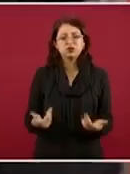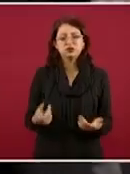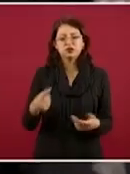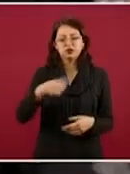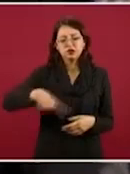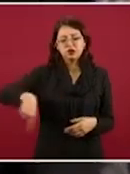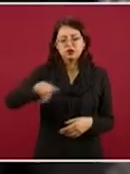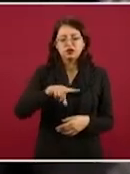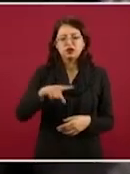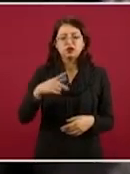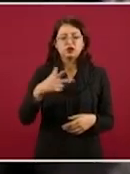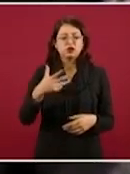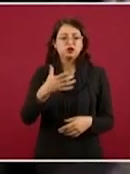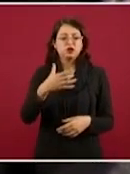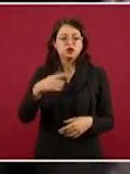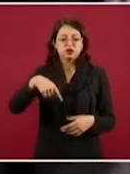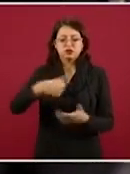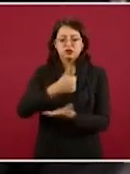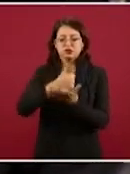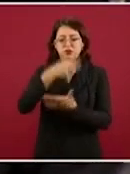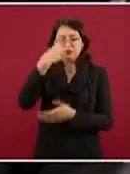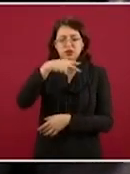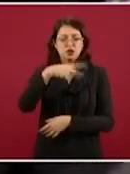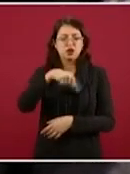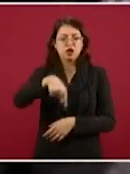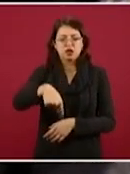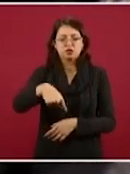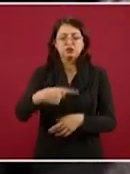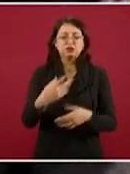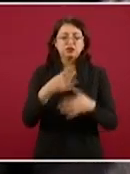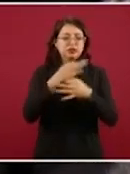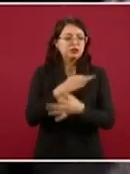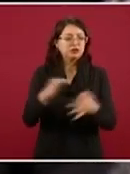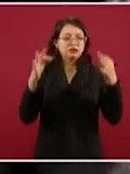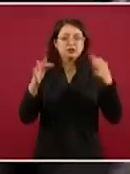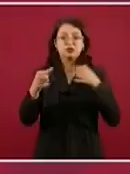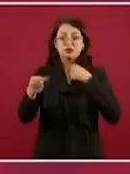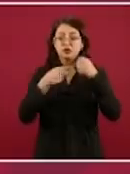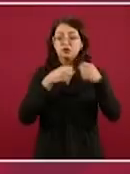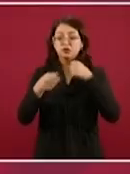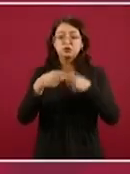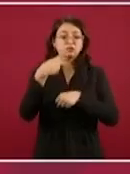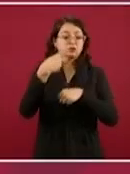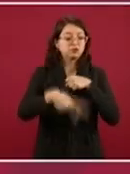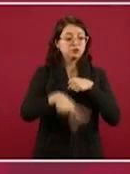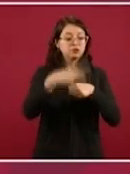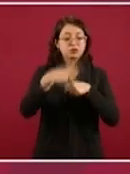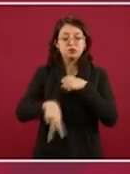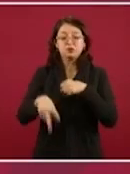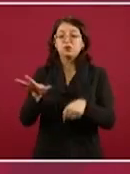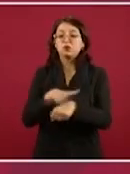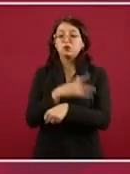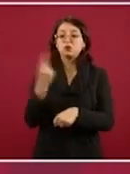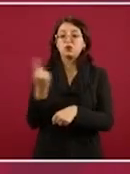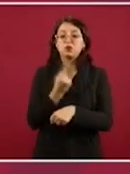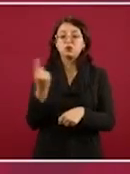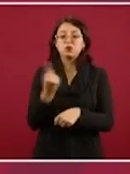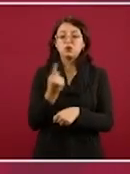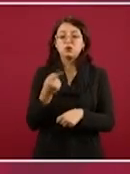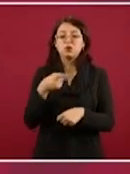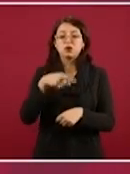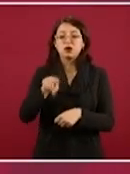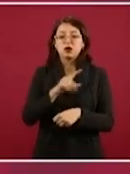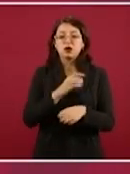capital, el ejercicio del periodismo era muy riesgoso, porque en los estados las banquetas eran muy